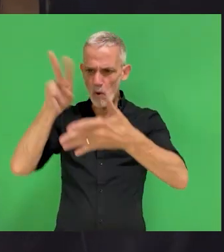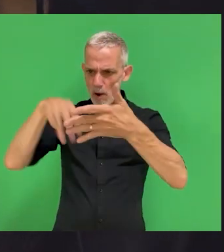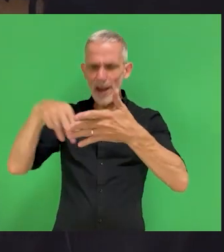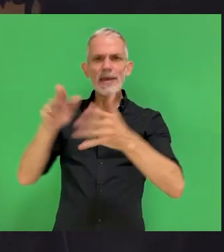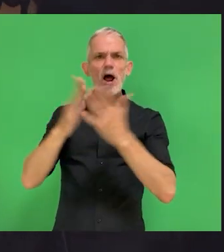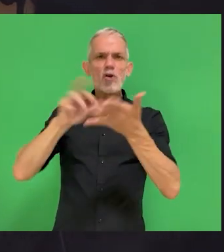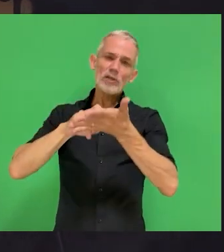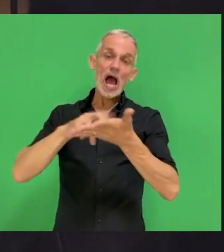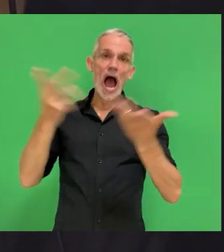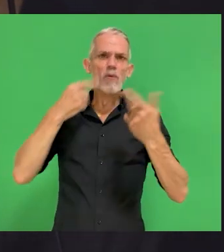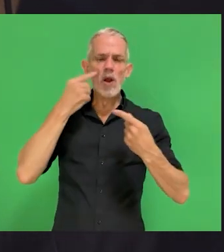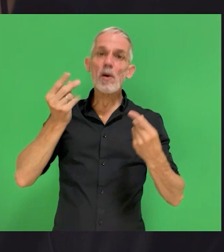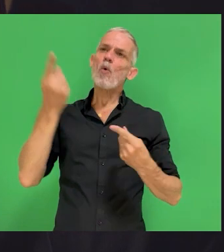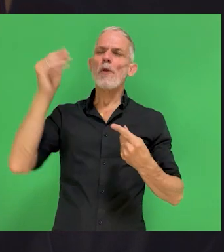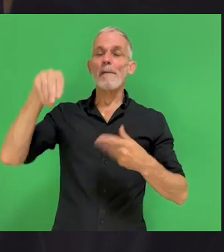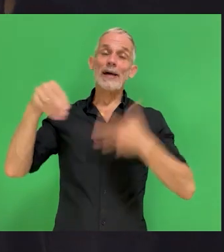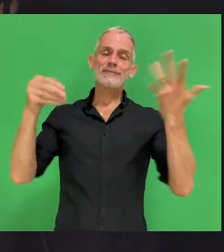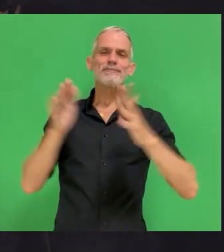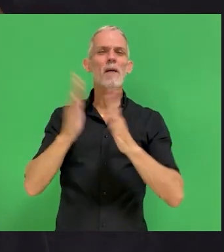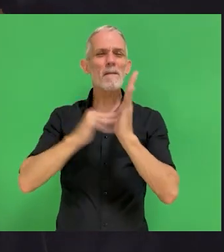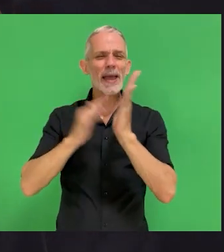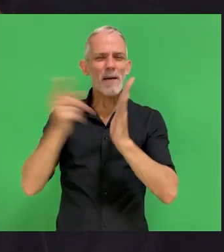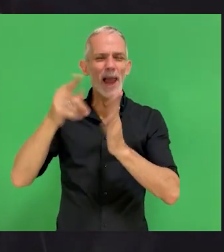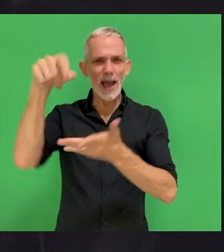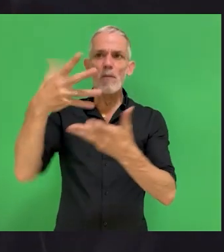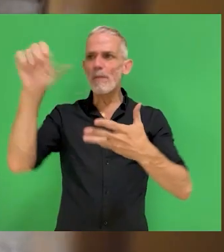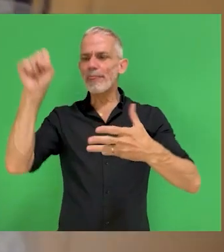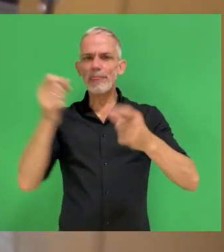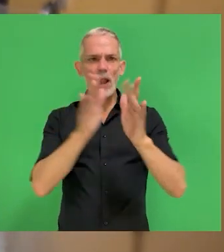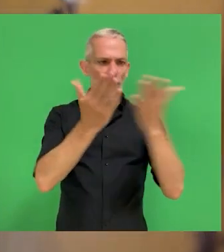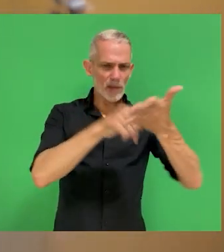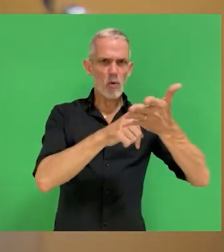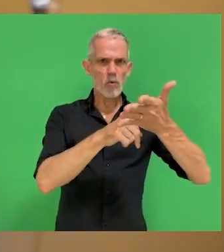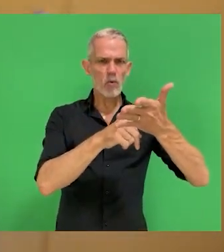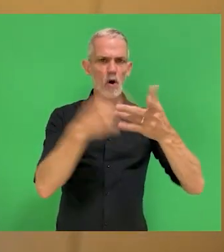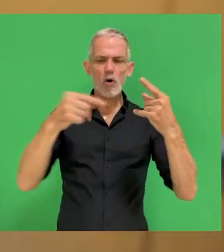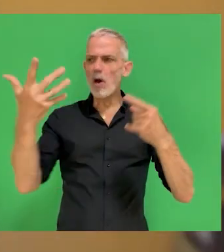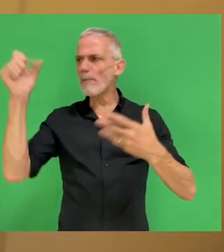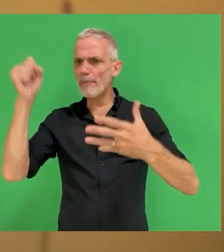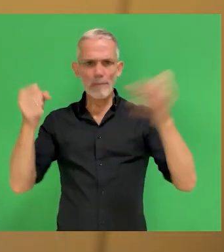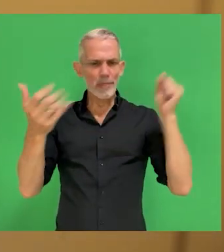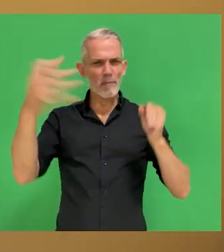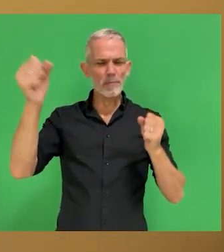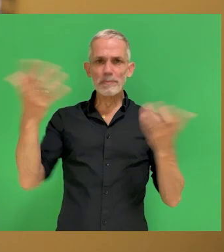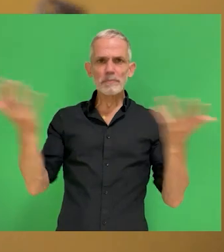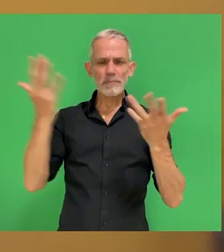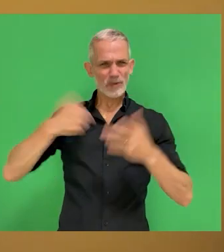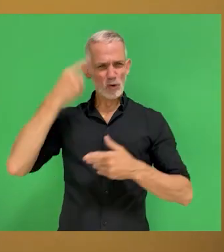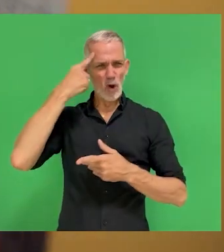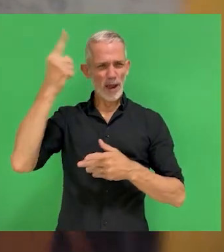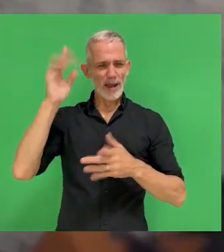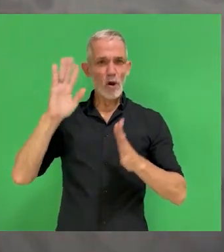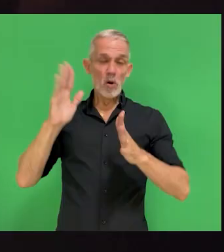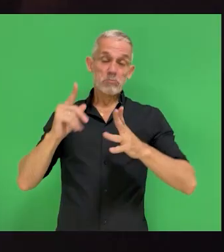noticia pensando, bueno, apareció uno más. En Bahía Blanca había aparecido otro. Son cosas que aparecen de vez en cuando. Yo me imagino